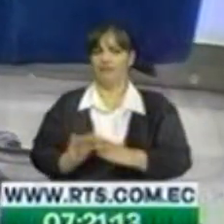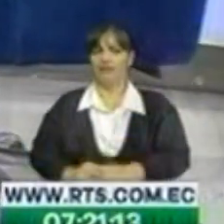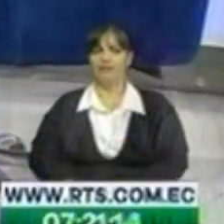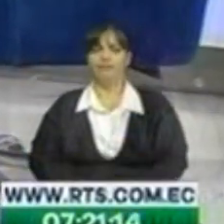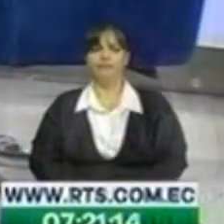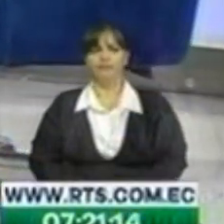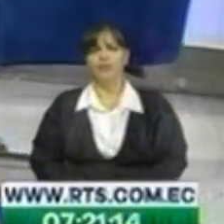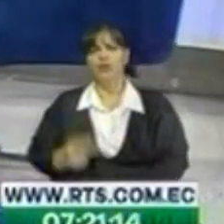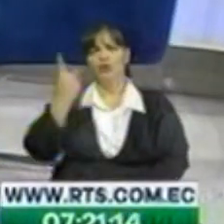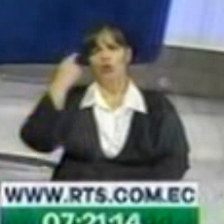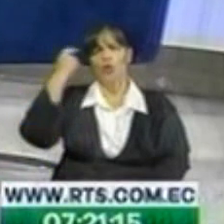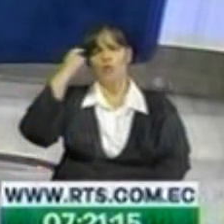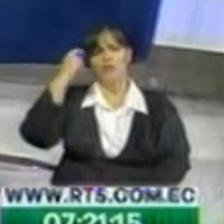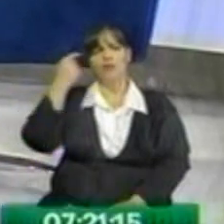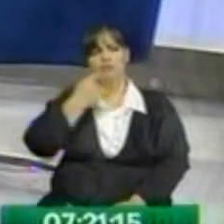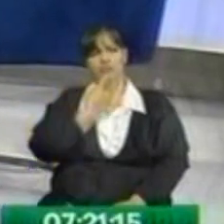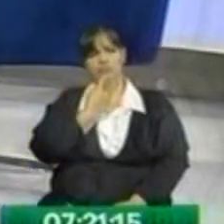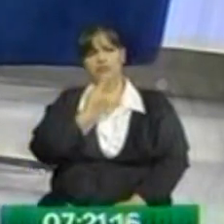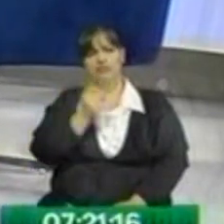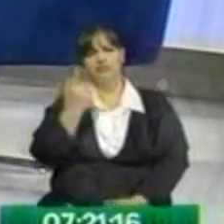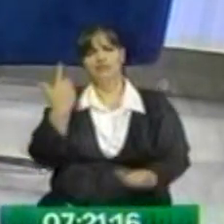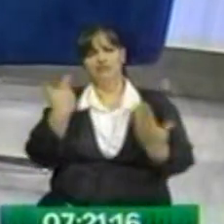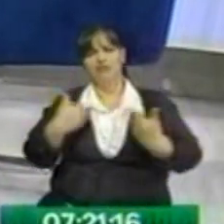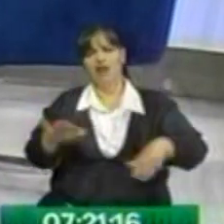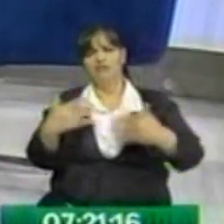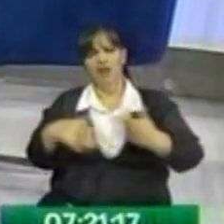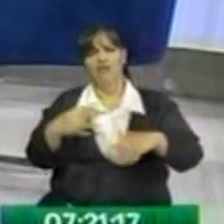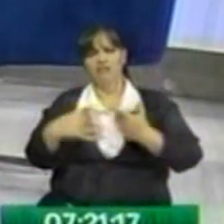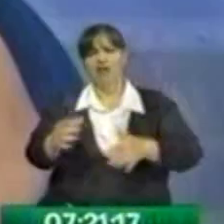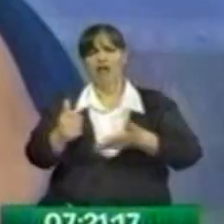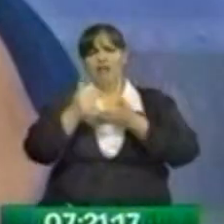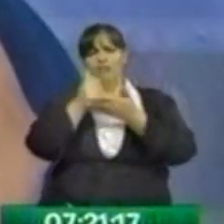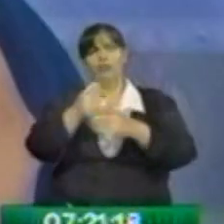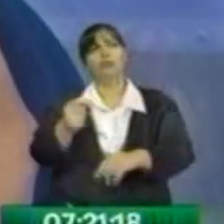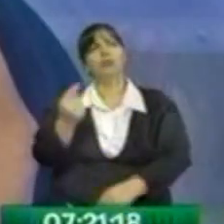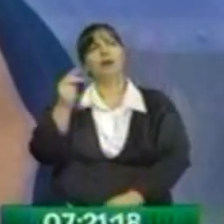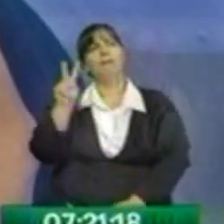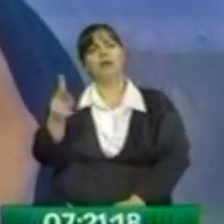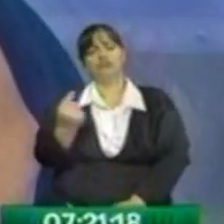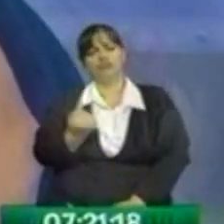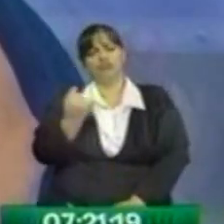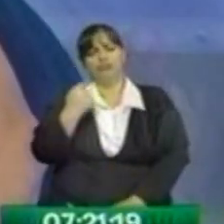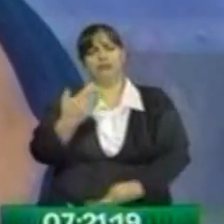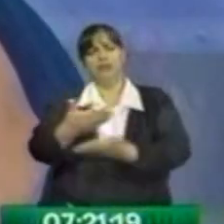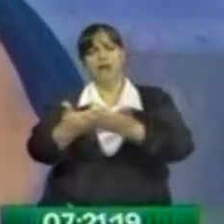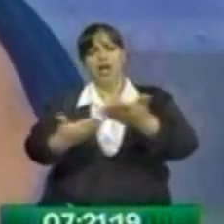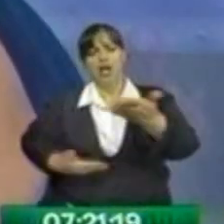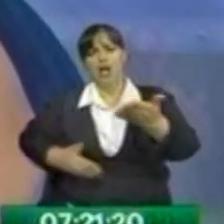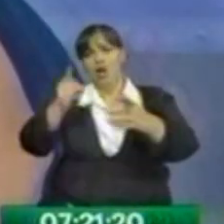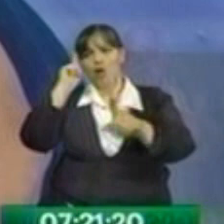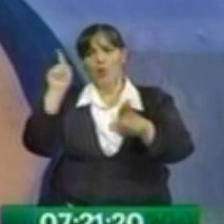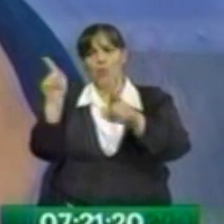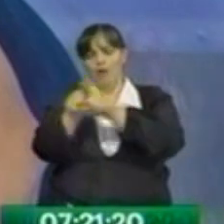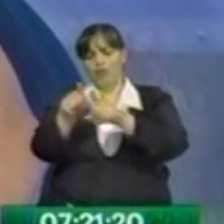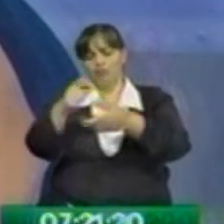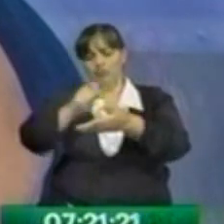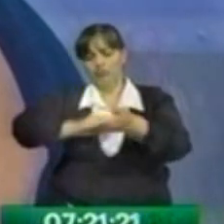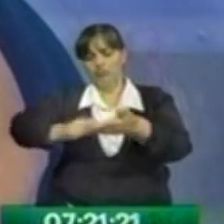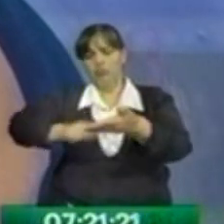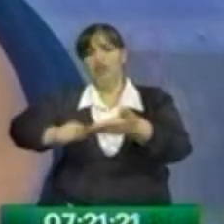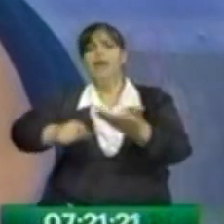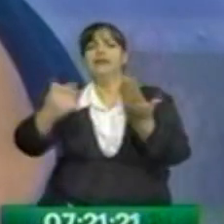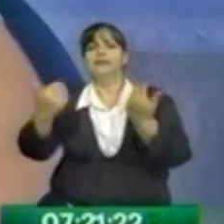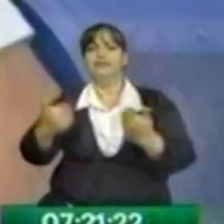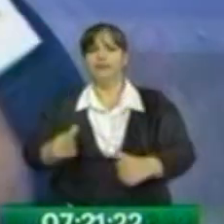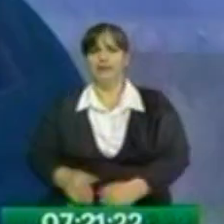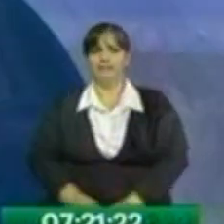disponible. Okay. Desde el día viernes que firmamos el acuerdo. Pero está, lo interesante es que está pensado para artistas y